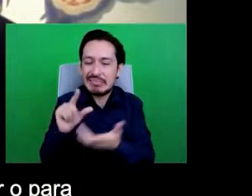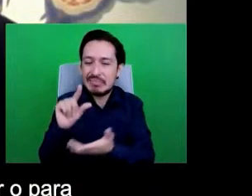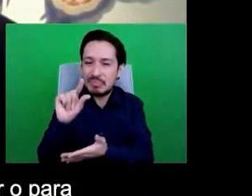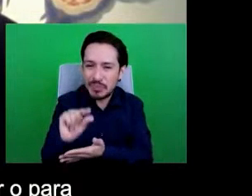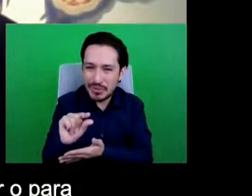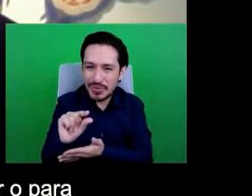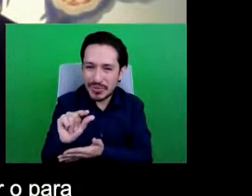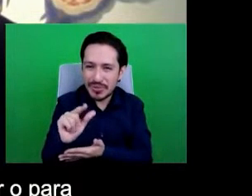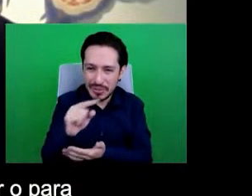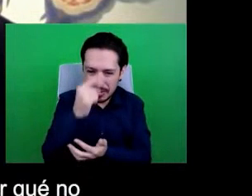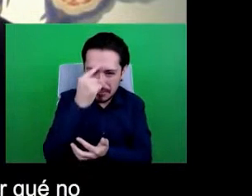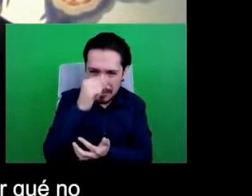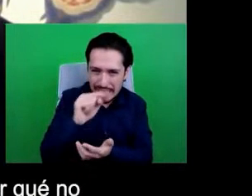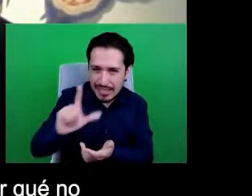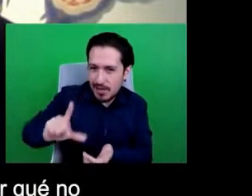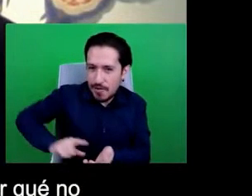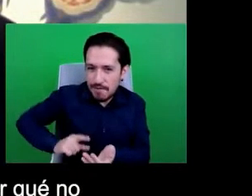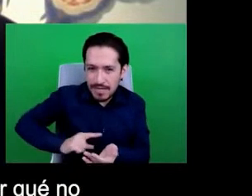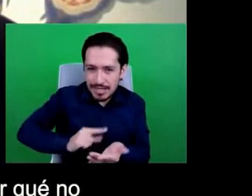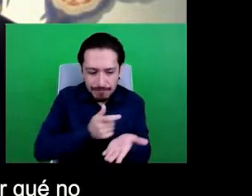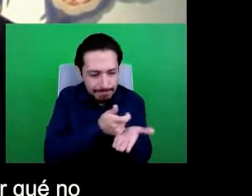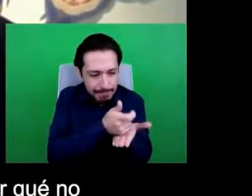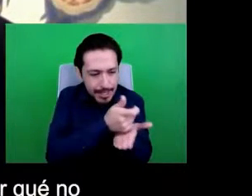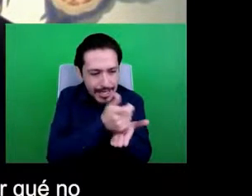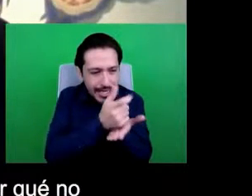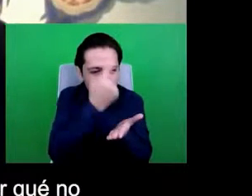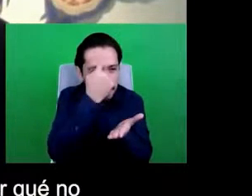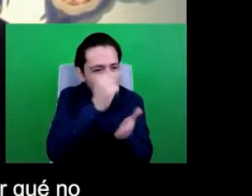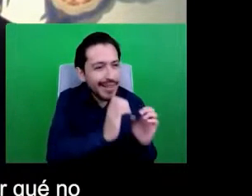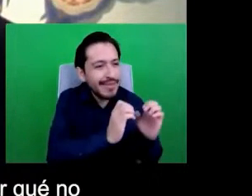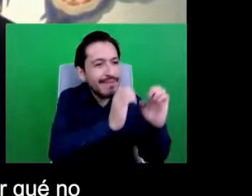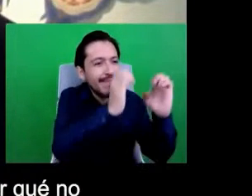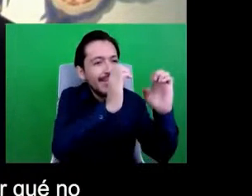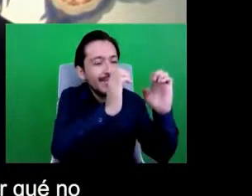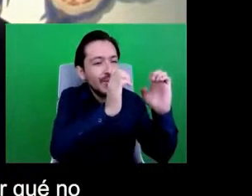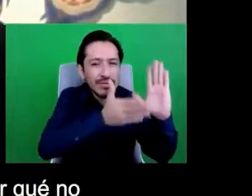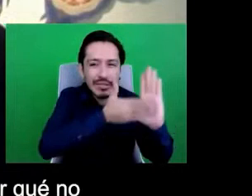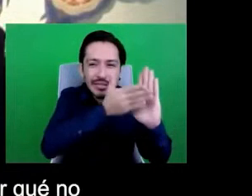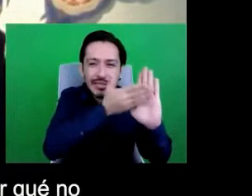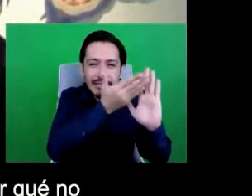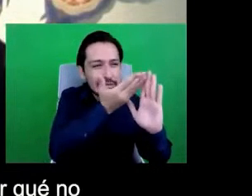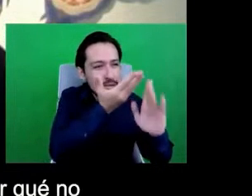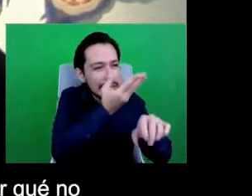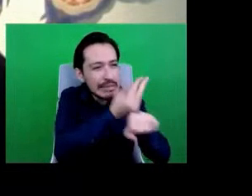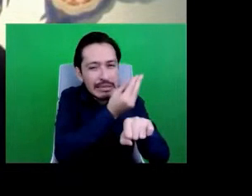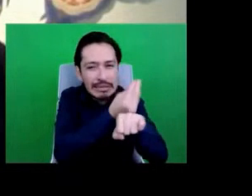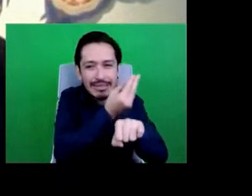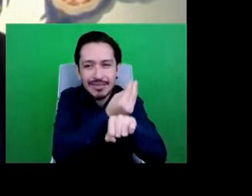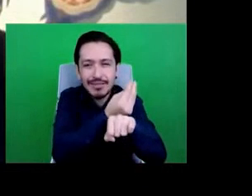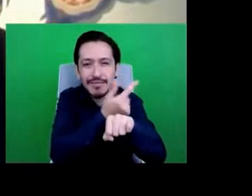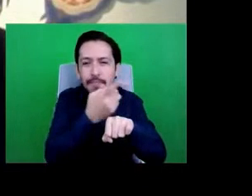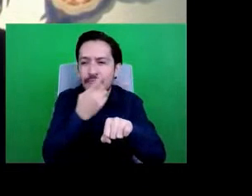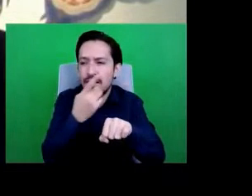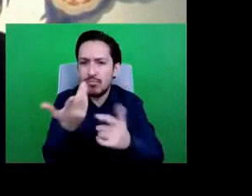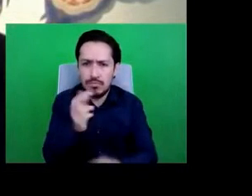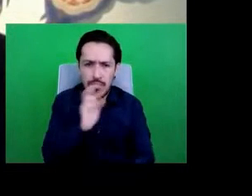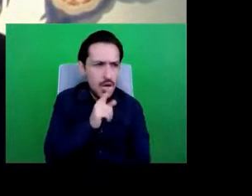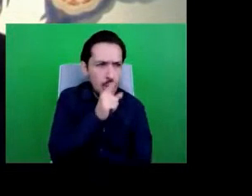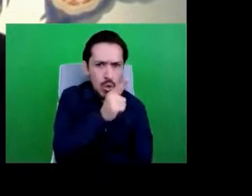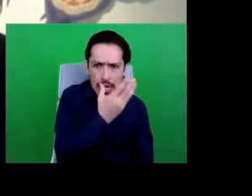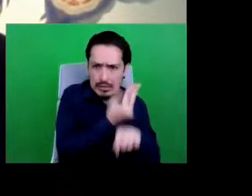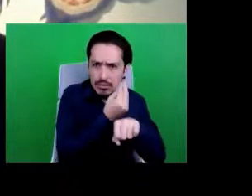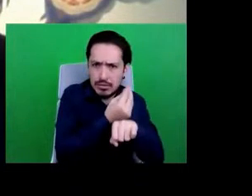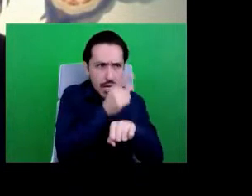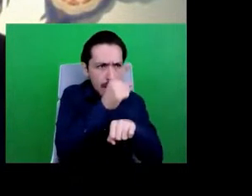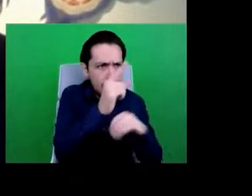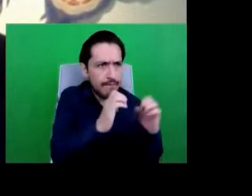edificios viejos, hace que las personas a lo mejor se pregunten ¿por qué no mejor gastar esto en vivienda o en salud